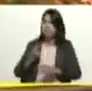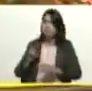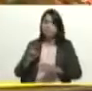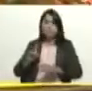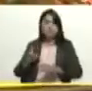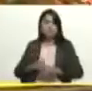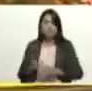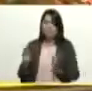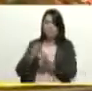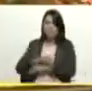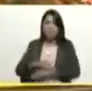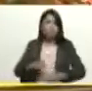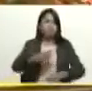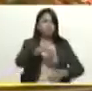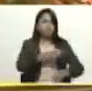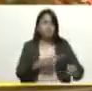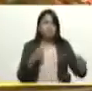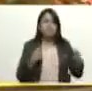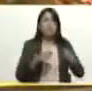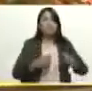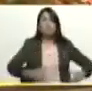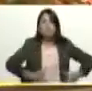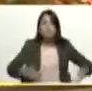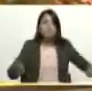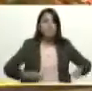con su extravagancia en los gastos